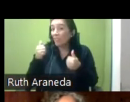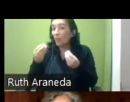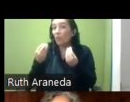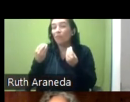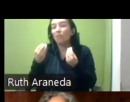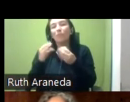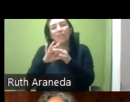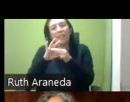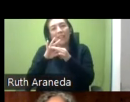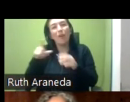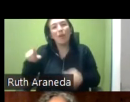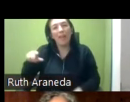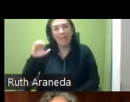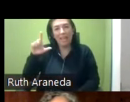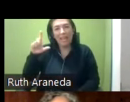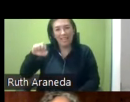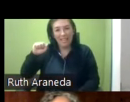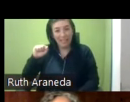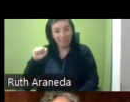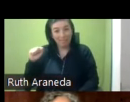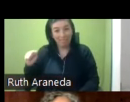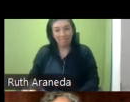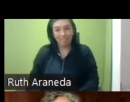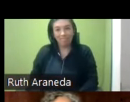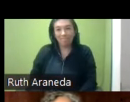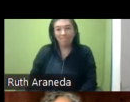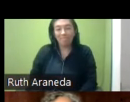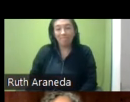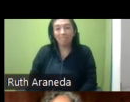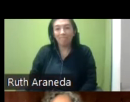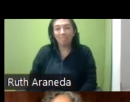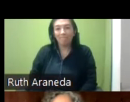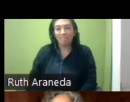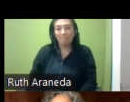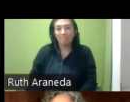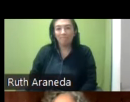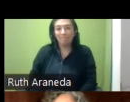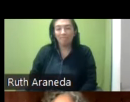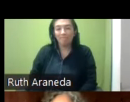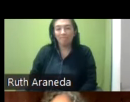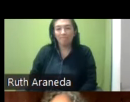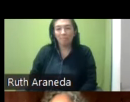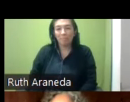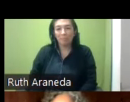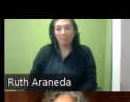todo tuyo. Muchas gracias. Eh, bueno,